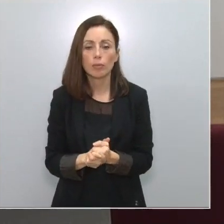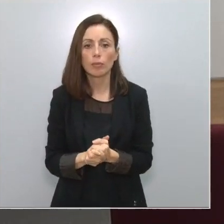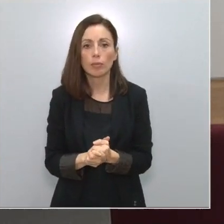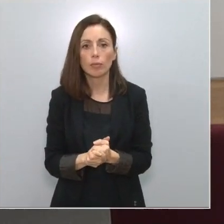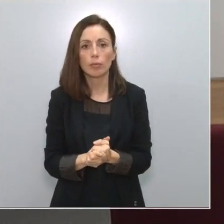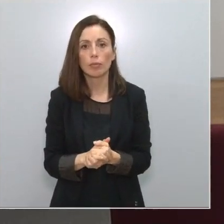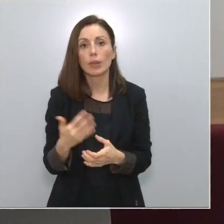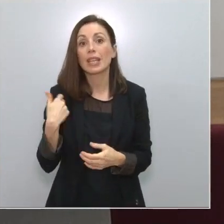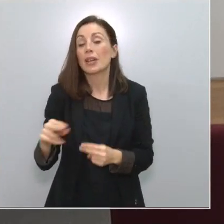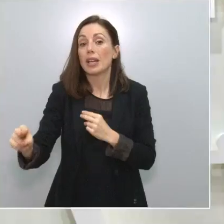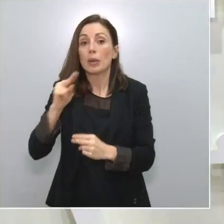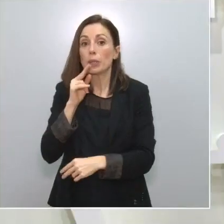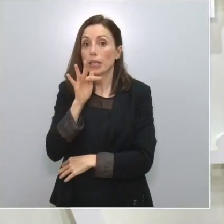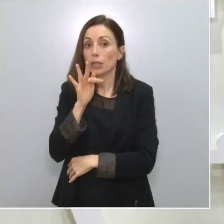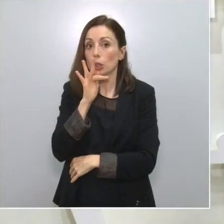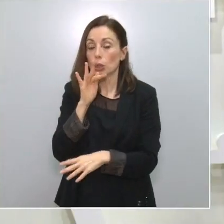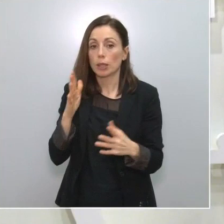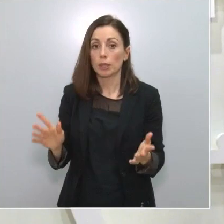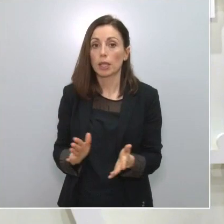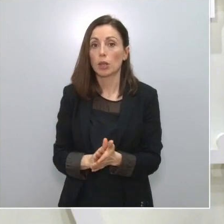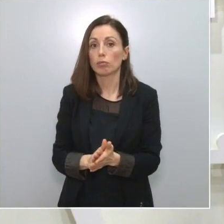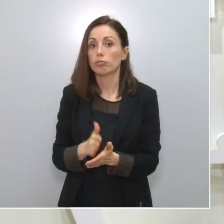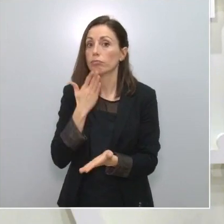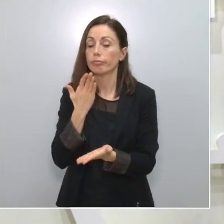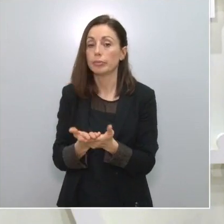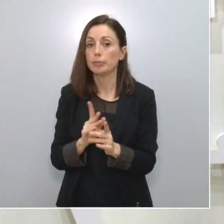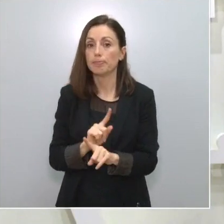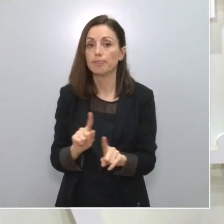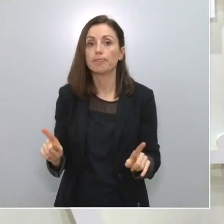no ha encontrado respuesta a esta petición.